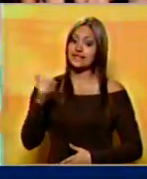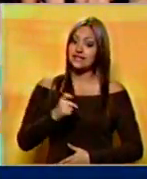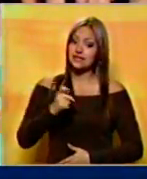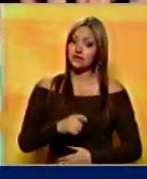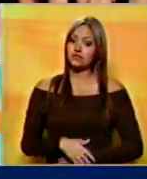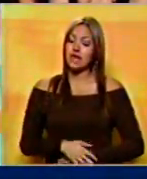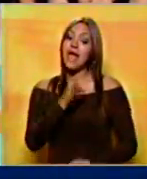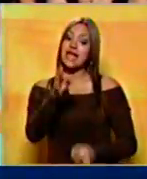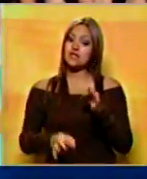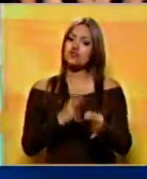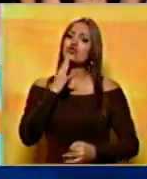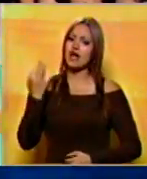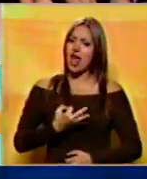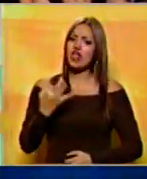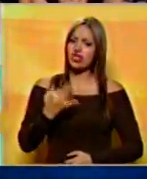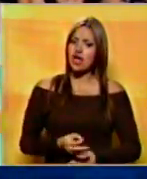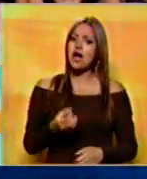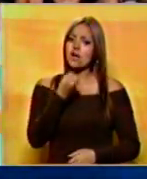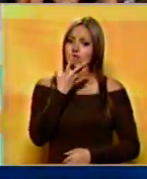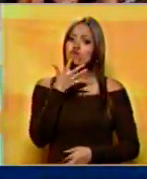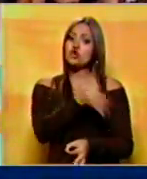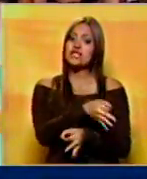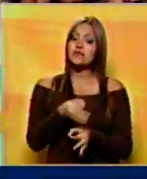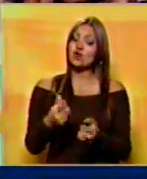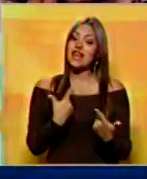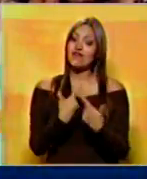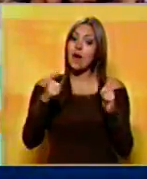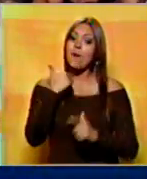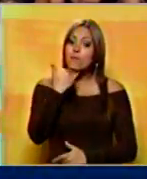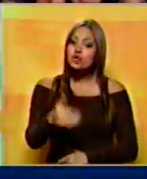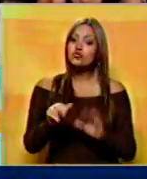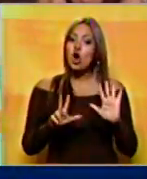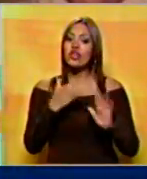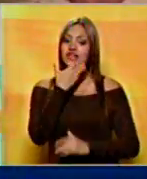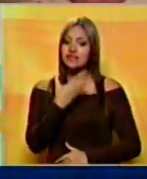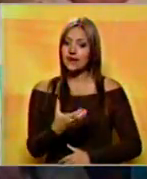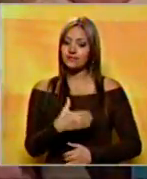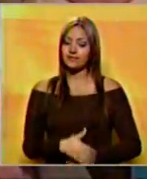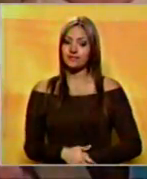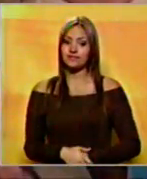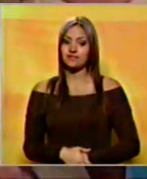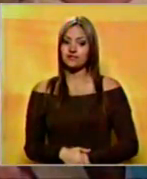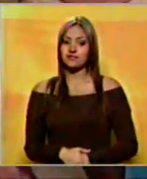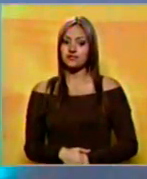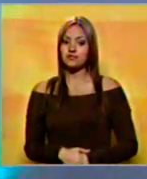Resaltó que está garantizado el triunfo en el municipio Libertador el próximo 8 de diciembre.